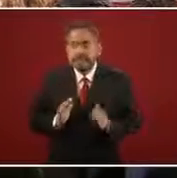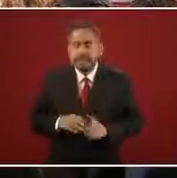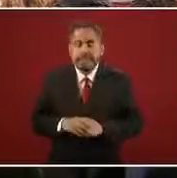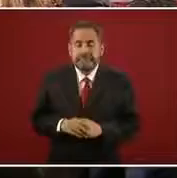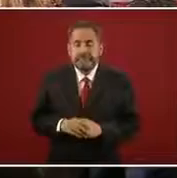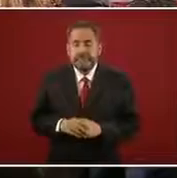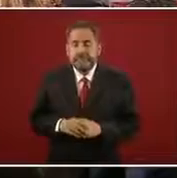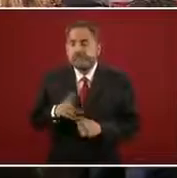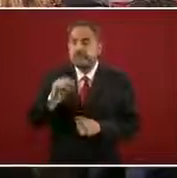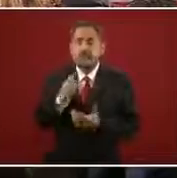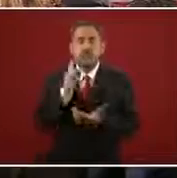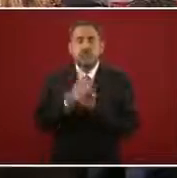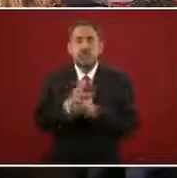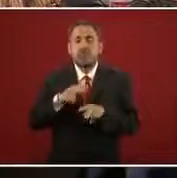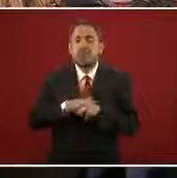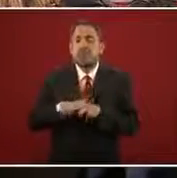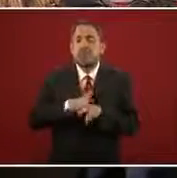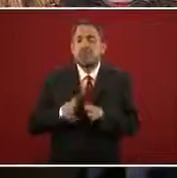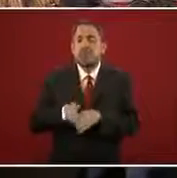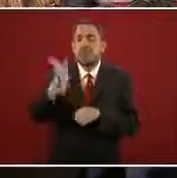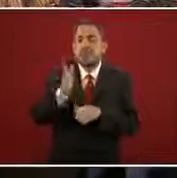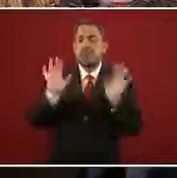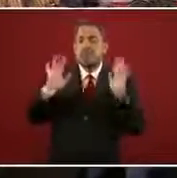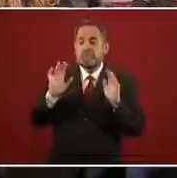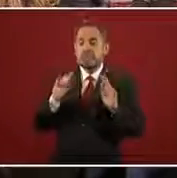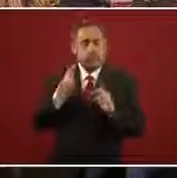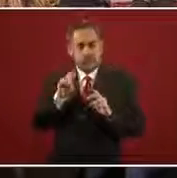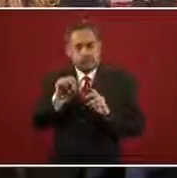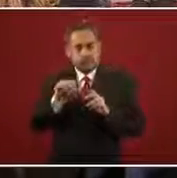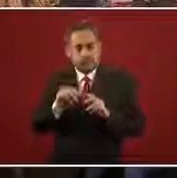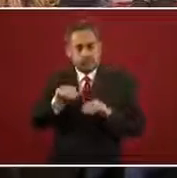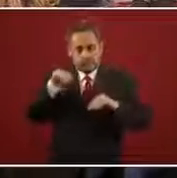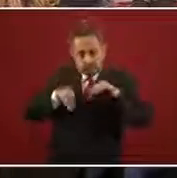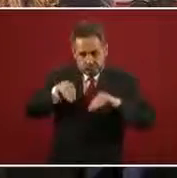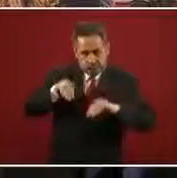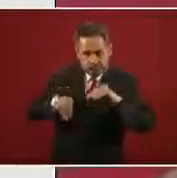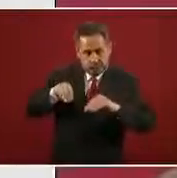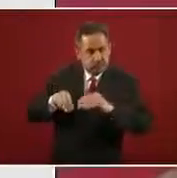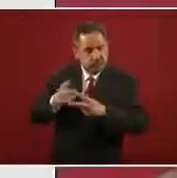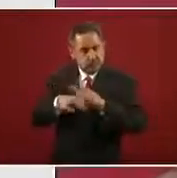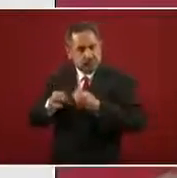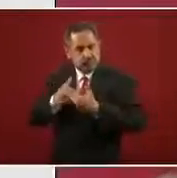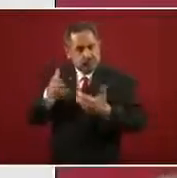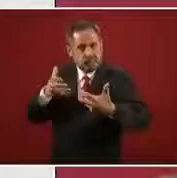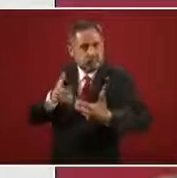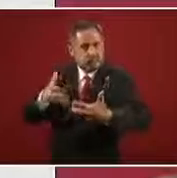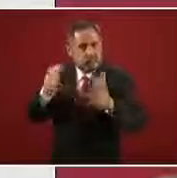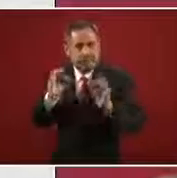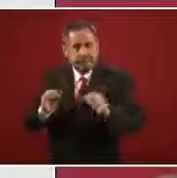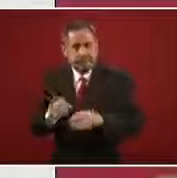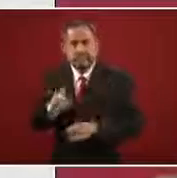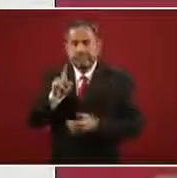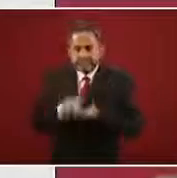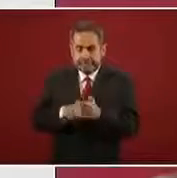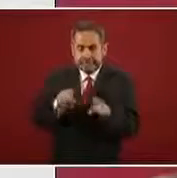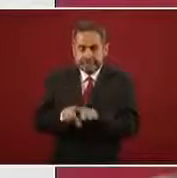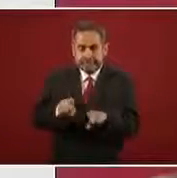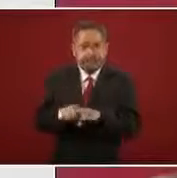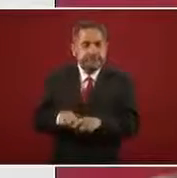No solo la vía de comunicación. Entonces, el Tren Maya va